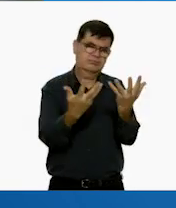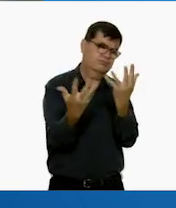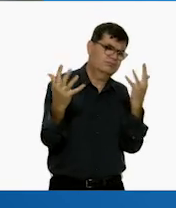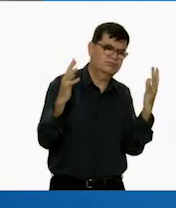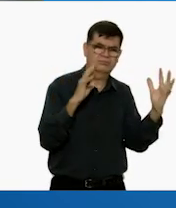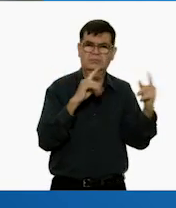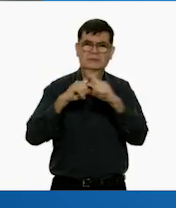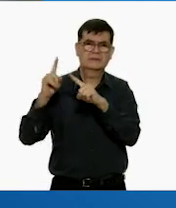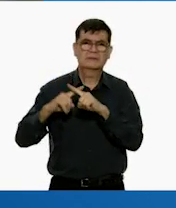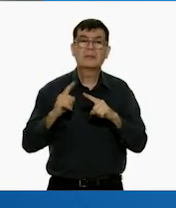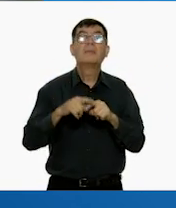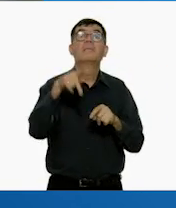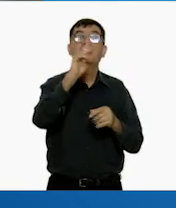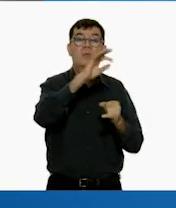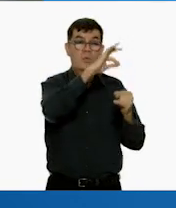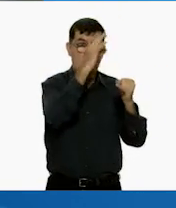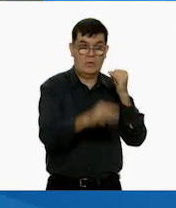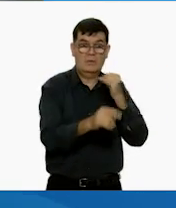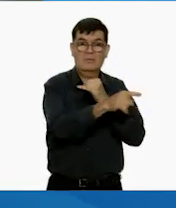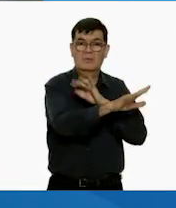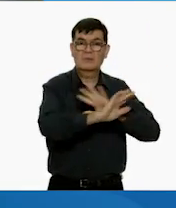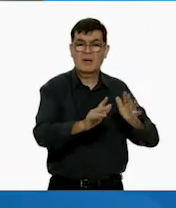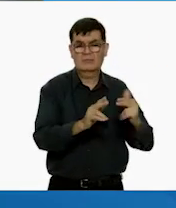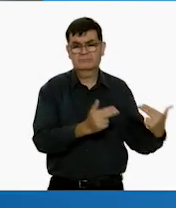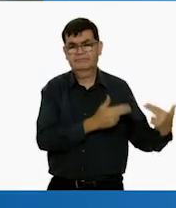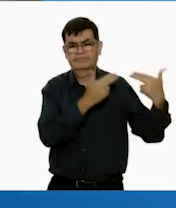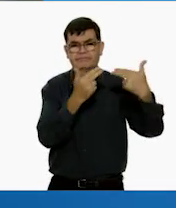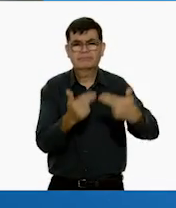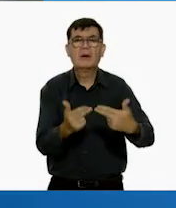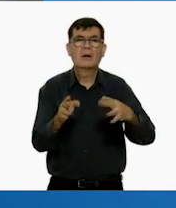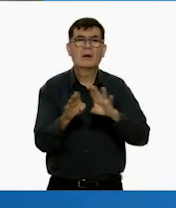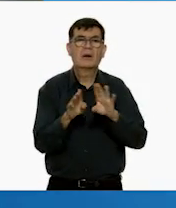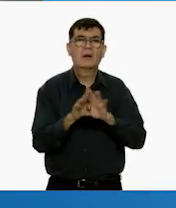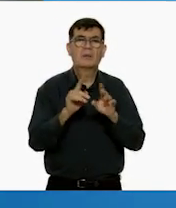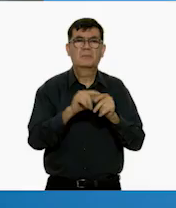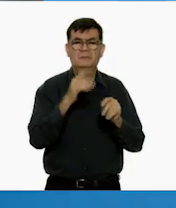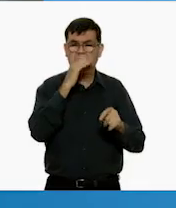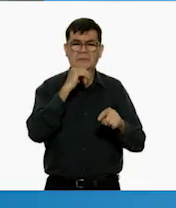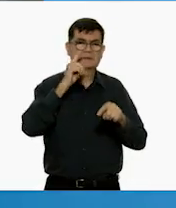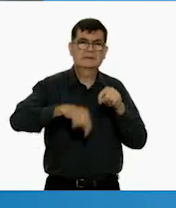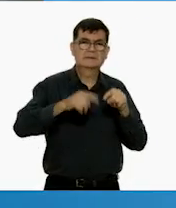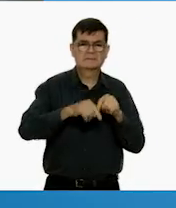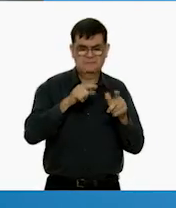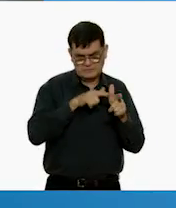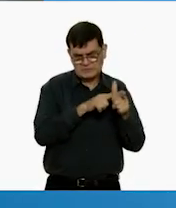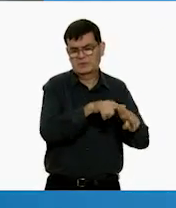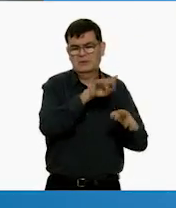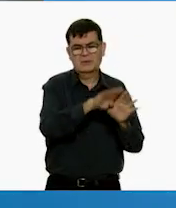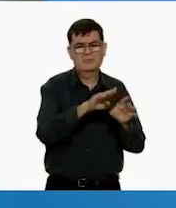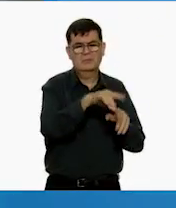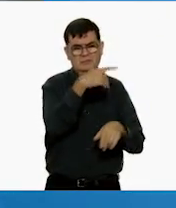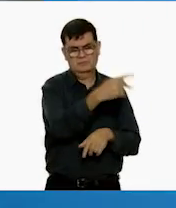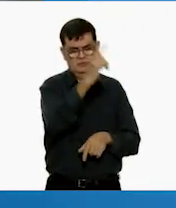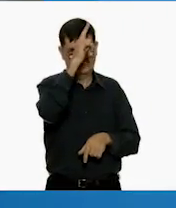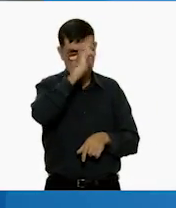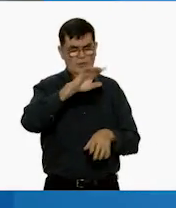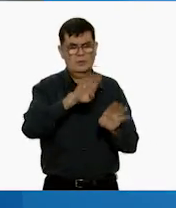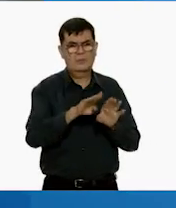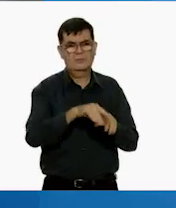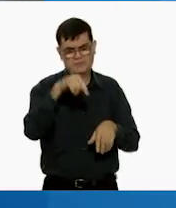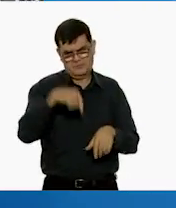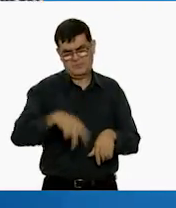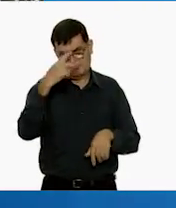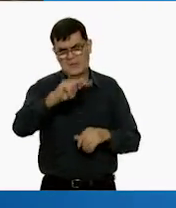otra. Pero al final deja este legado que no se puede negar, ¿no? Y que está en el espíritu, digamos, de lo que hoy es